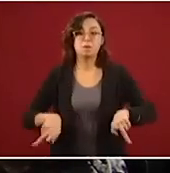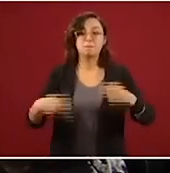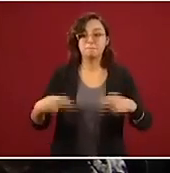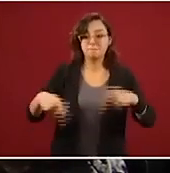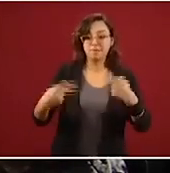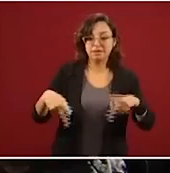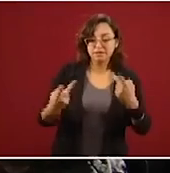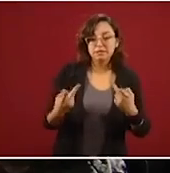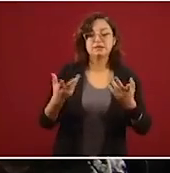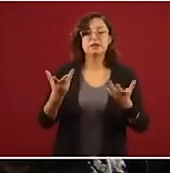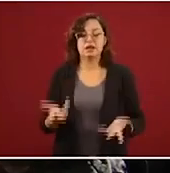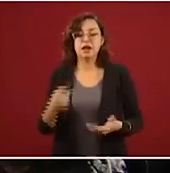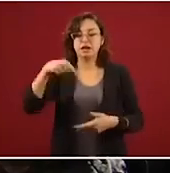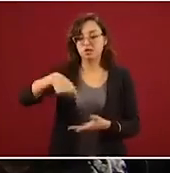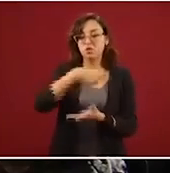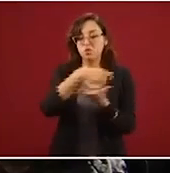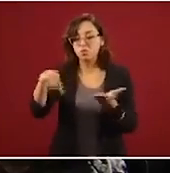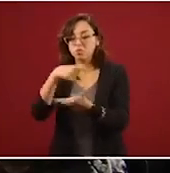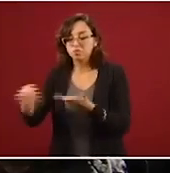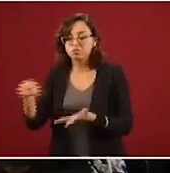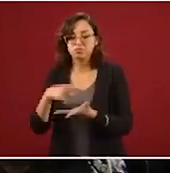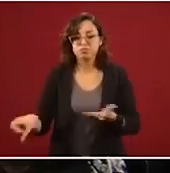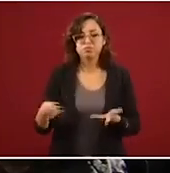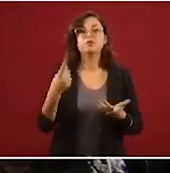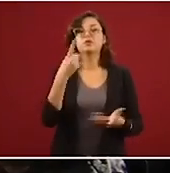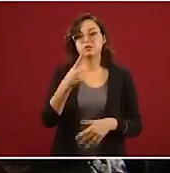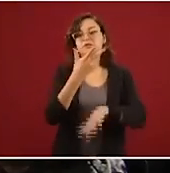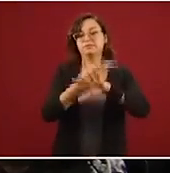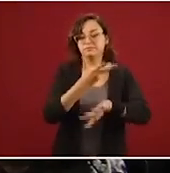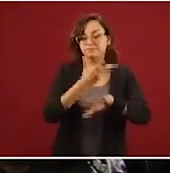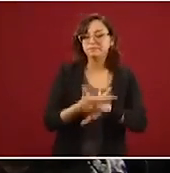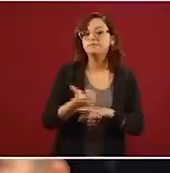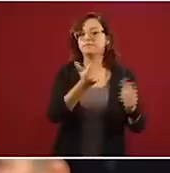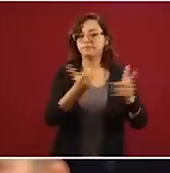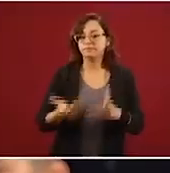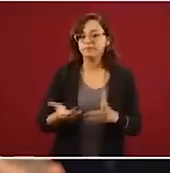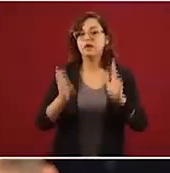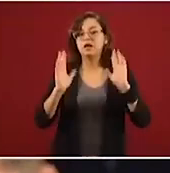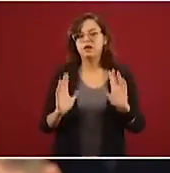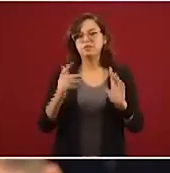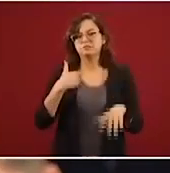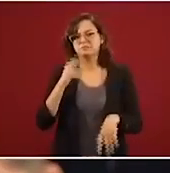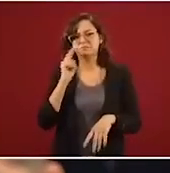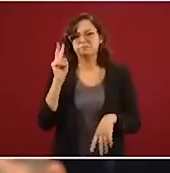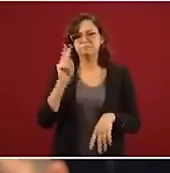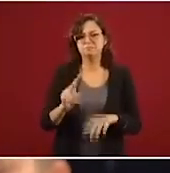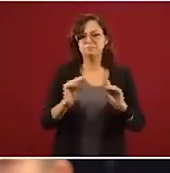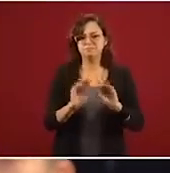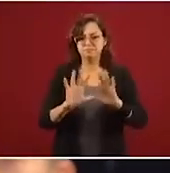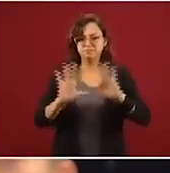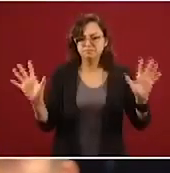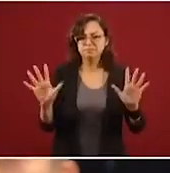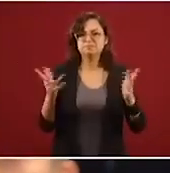que compramos o vendemos en México es con brokers norteamericanos. Eso es claro y puedo demostrar